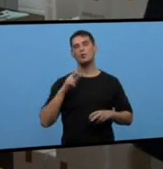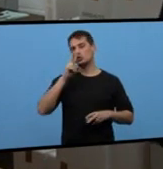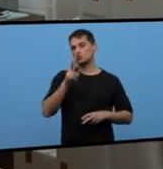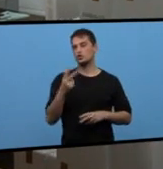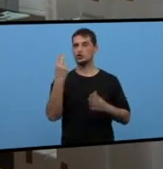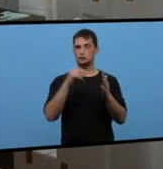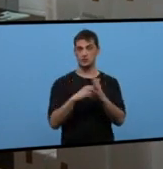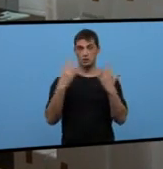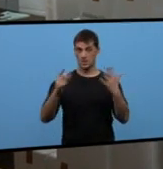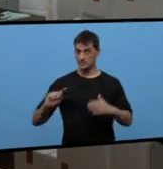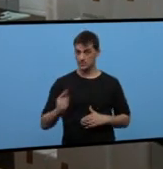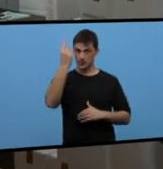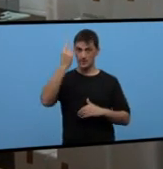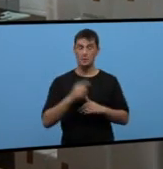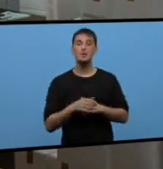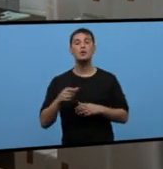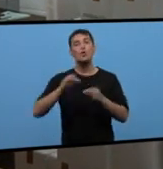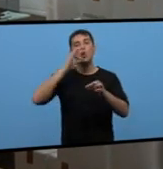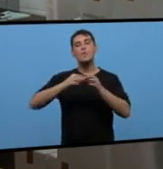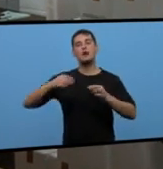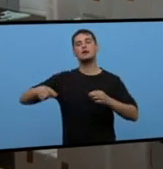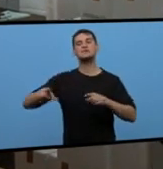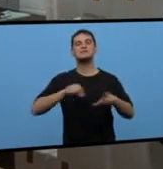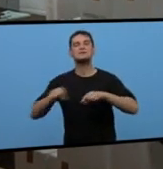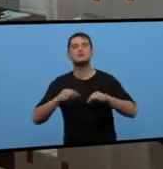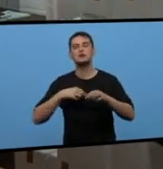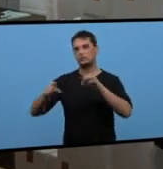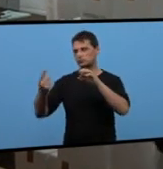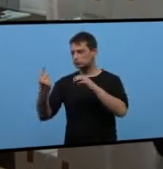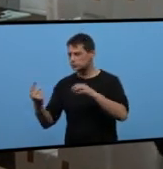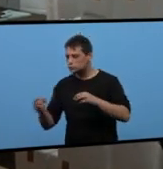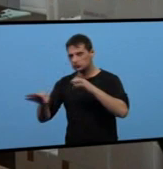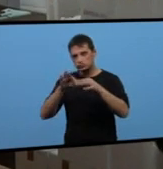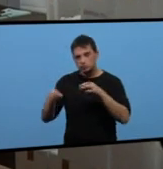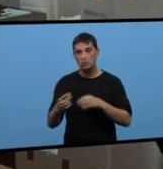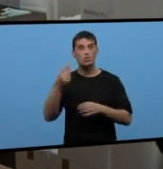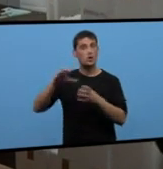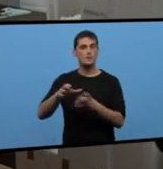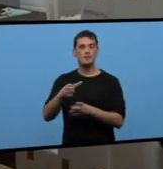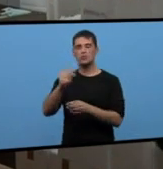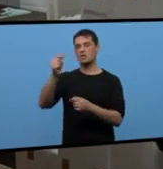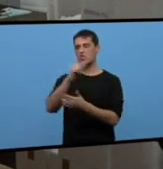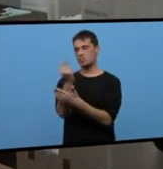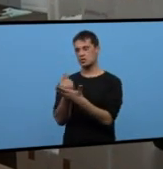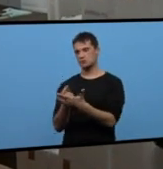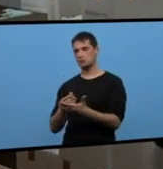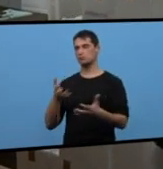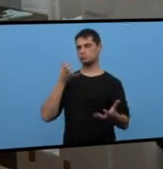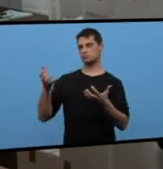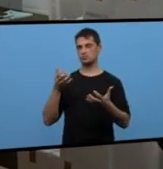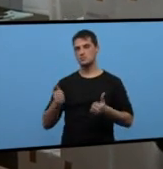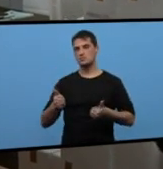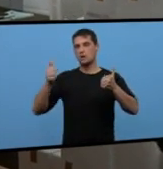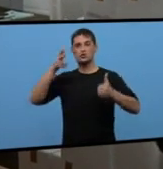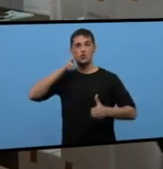foi a primeira cosecha de uva seleccionada todo recimo a recimo, e con a botella xa un pouco de diseño, un pouco